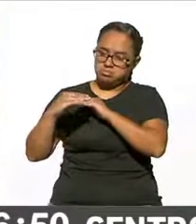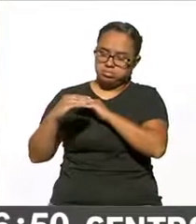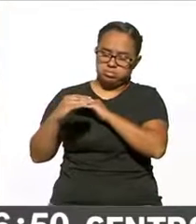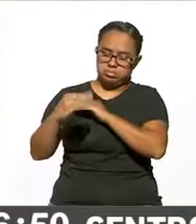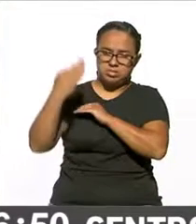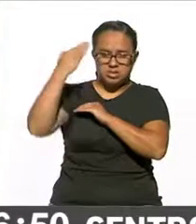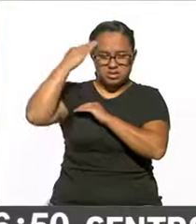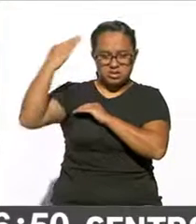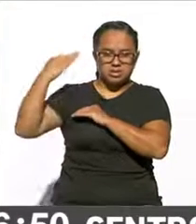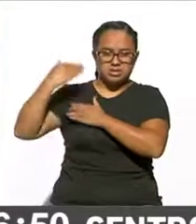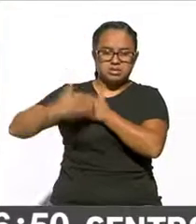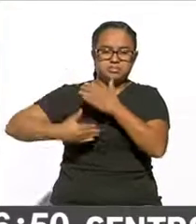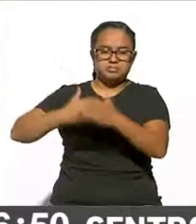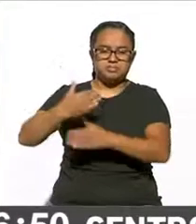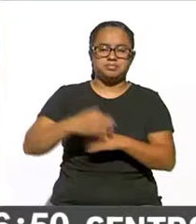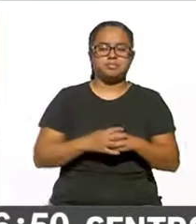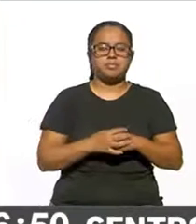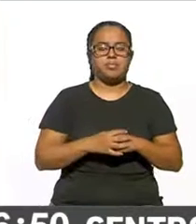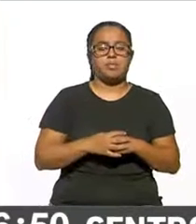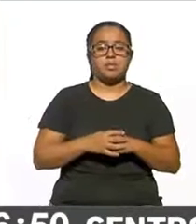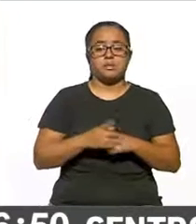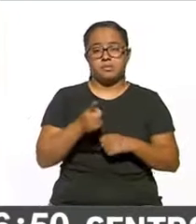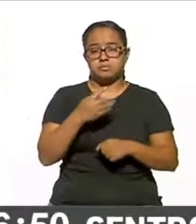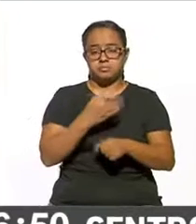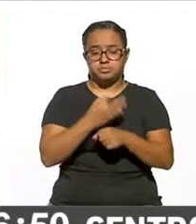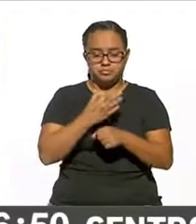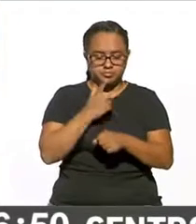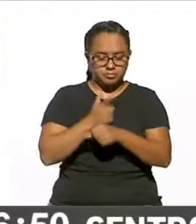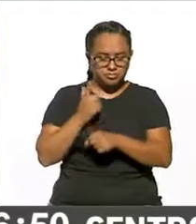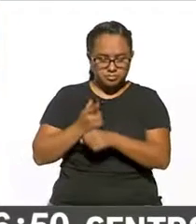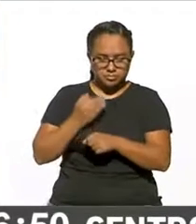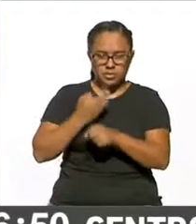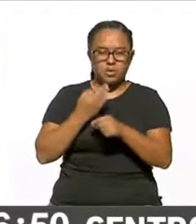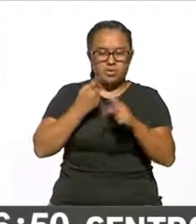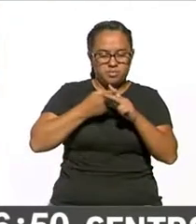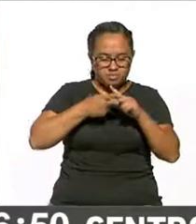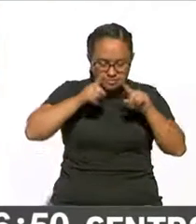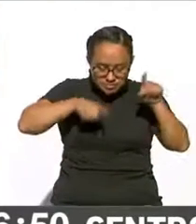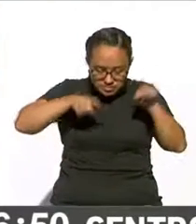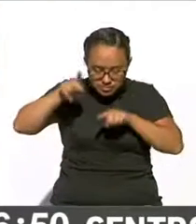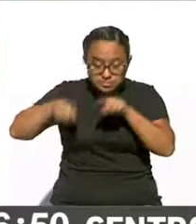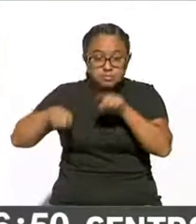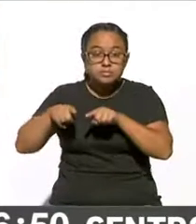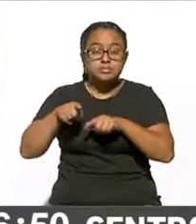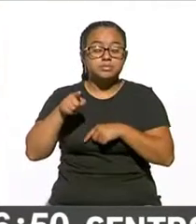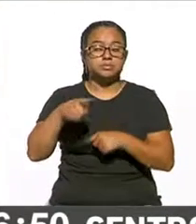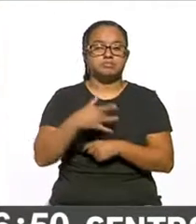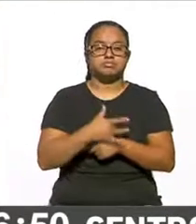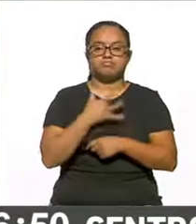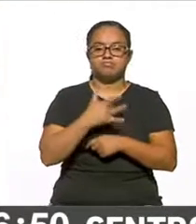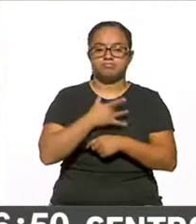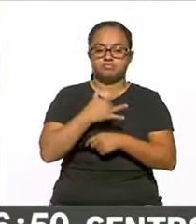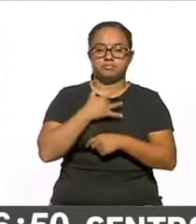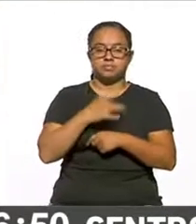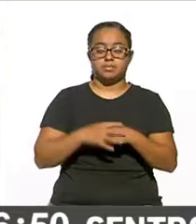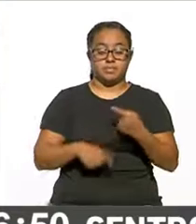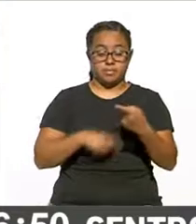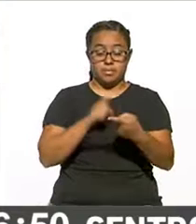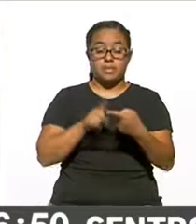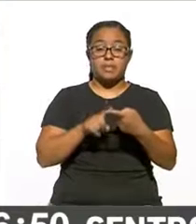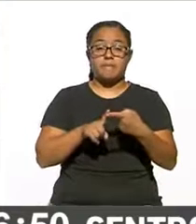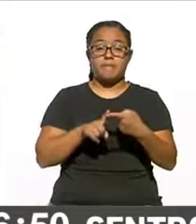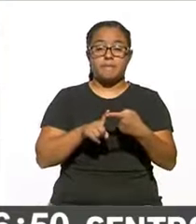tiempo. Y como podrás notar en los gráficos que te voy a enseñar, pues da la impresión que que